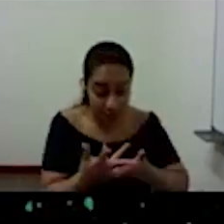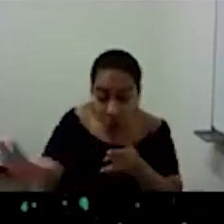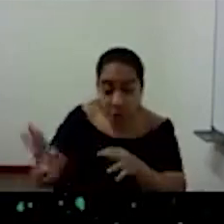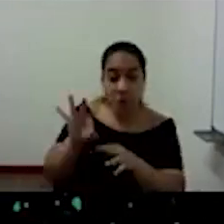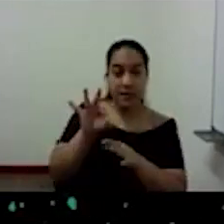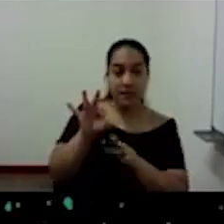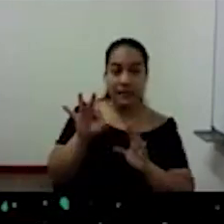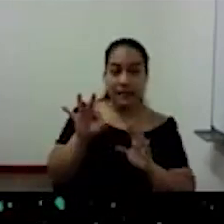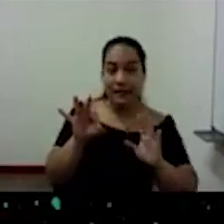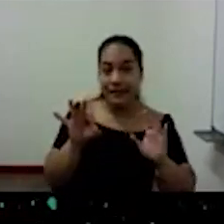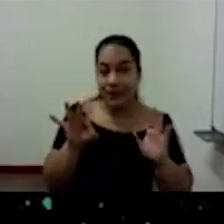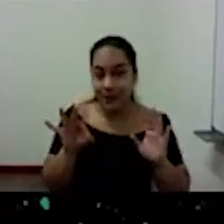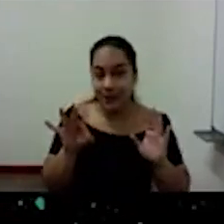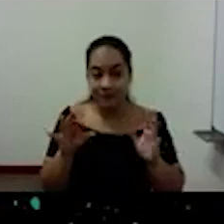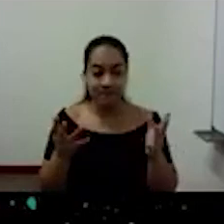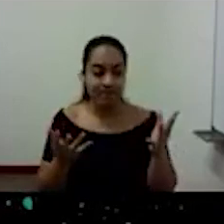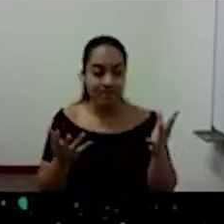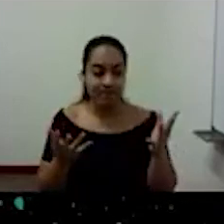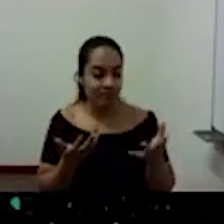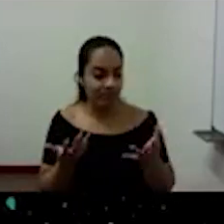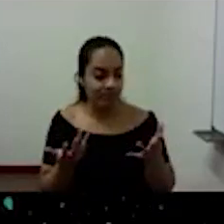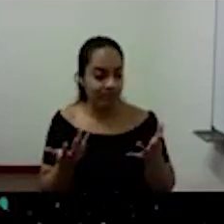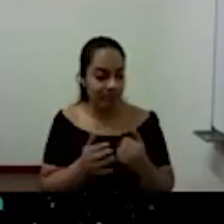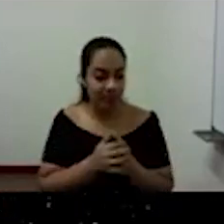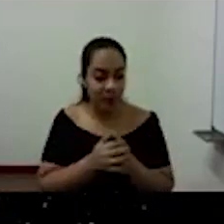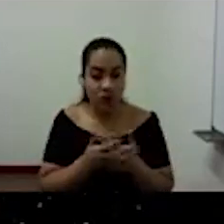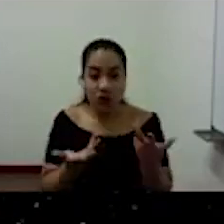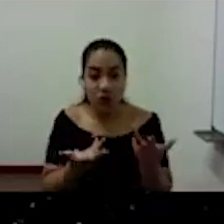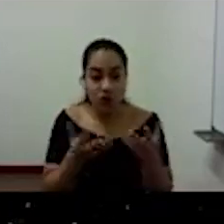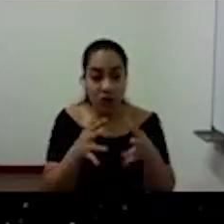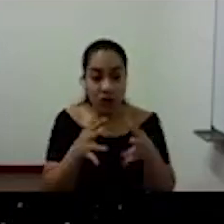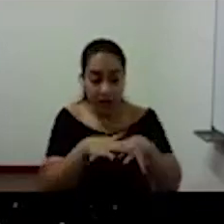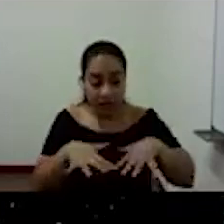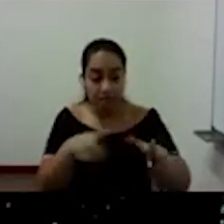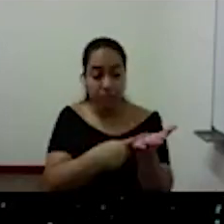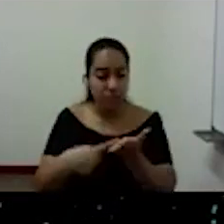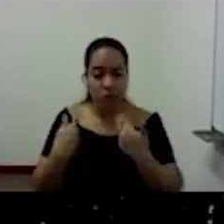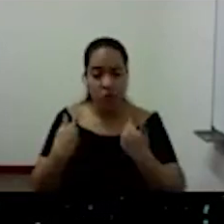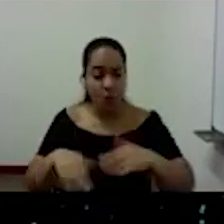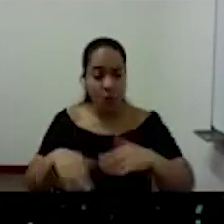en el área de expresión que sea,